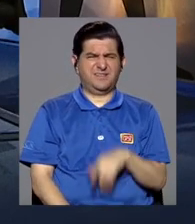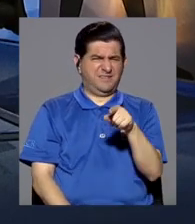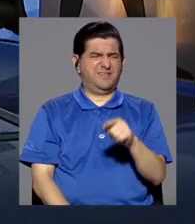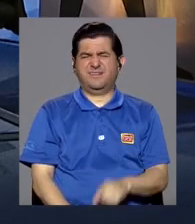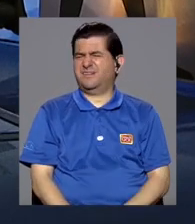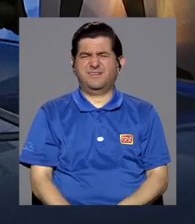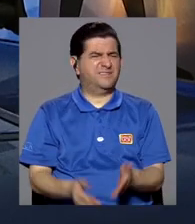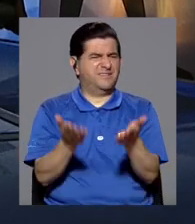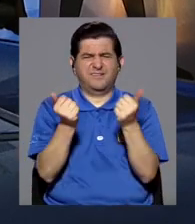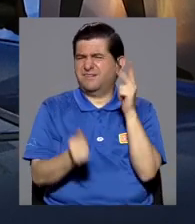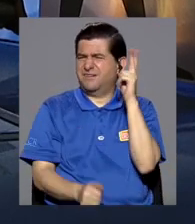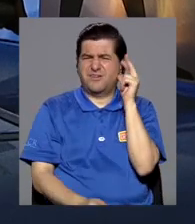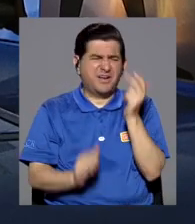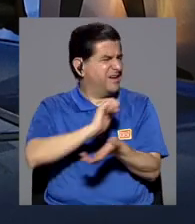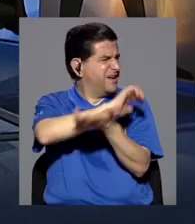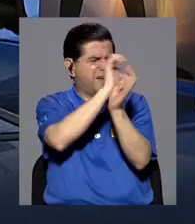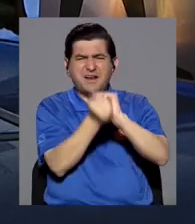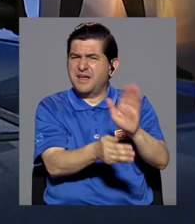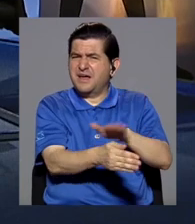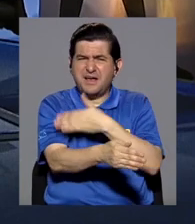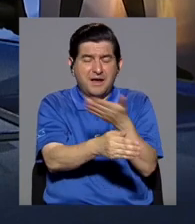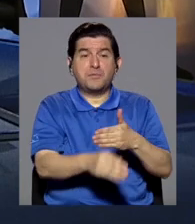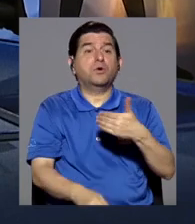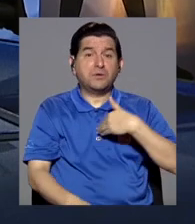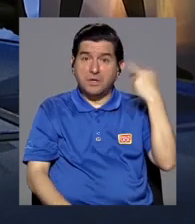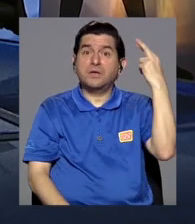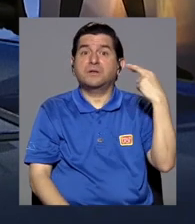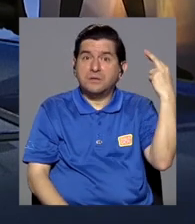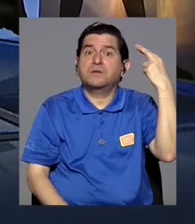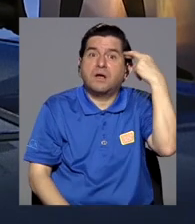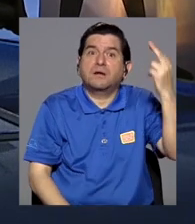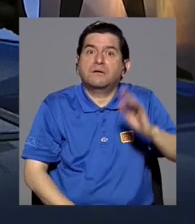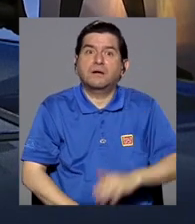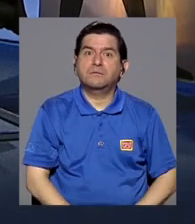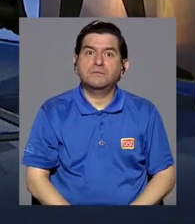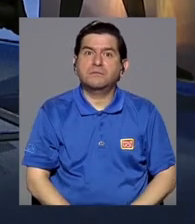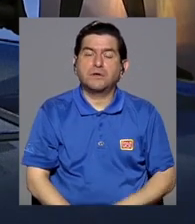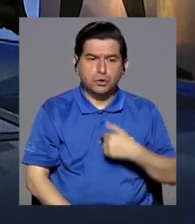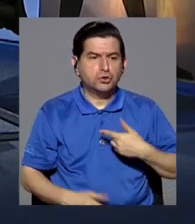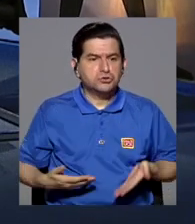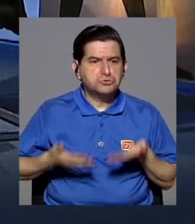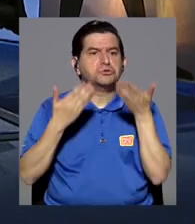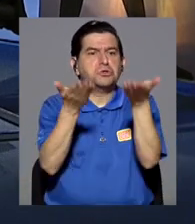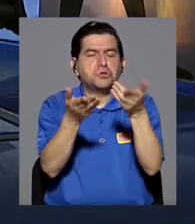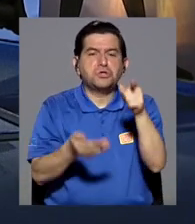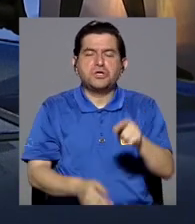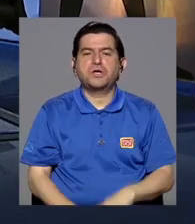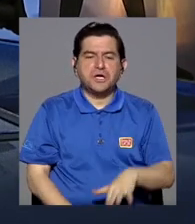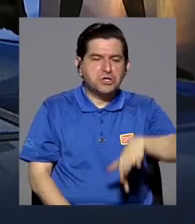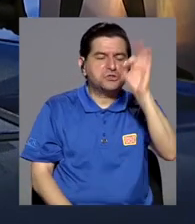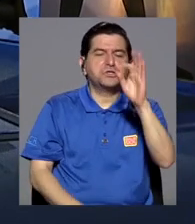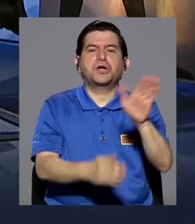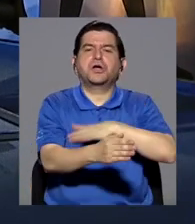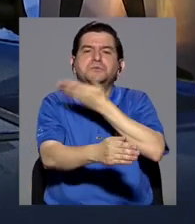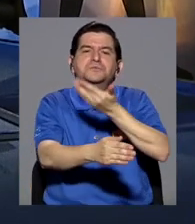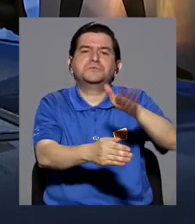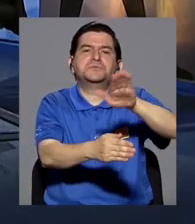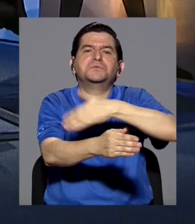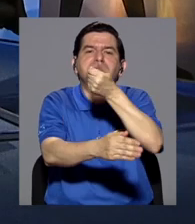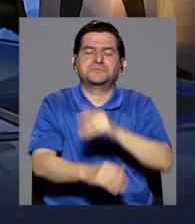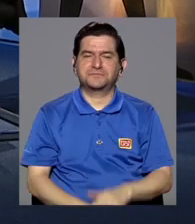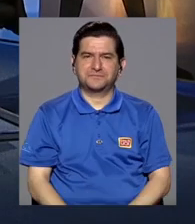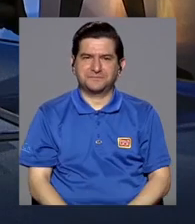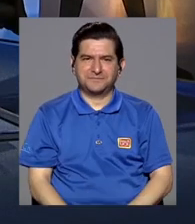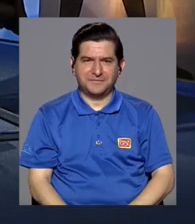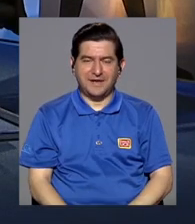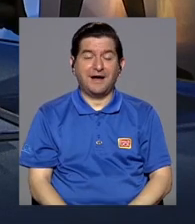no queremos escuchar eso cambiamos de música ellos tienen toda la razón entonces les di el equipo y ellos pusieron su música entonces yo